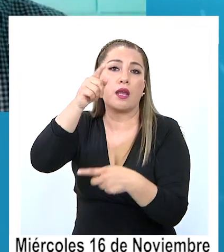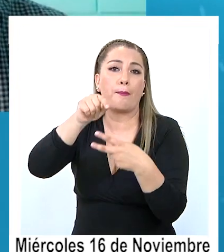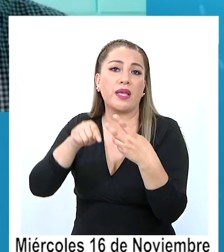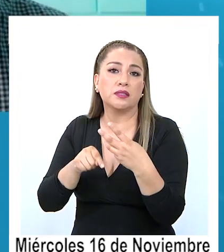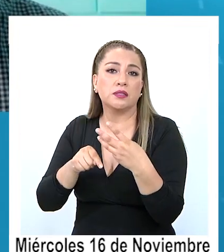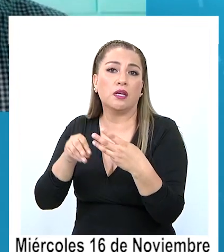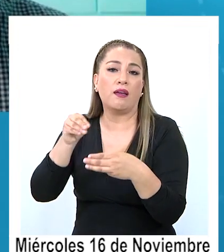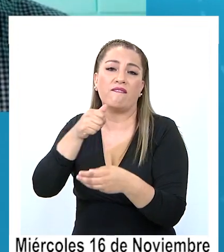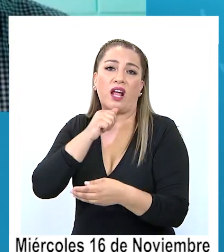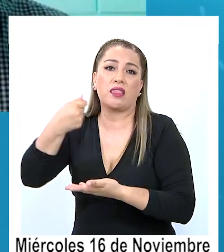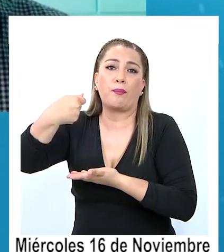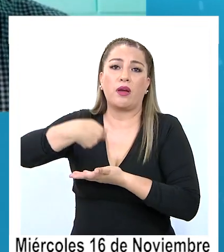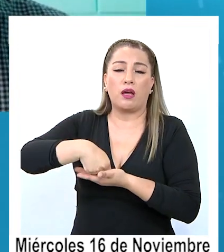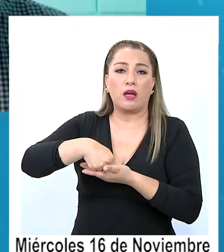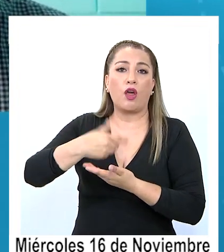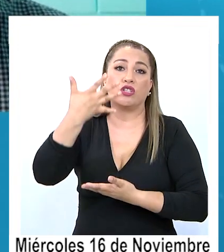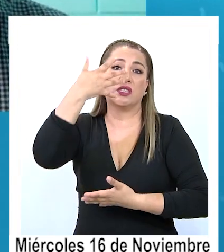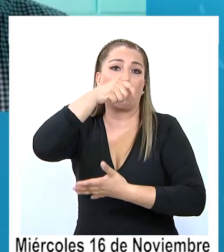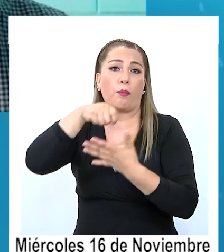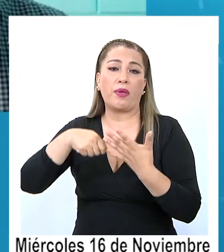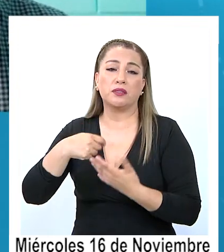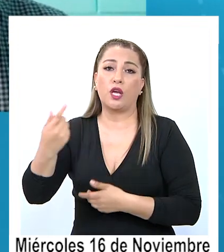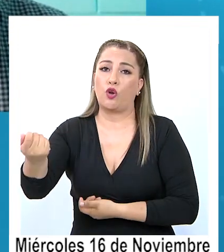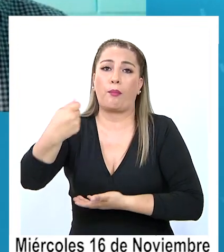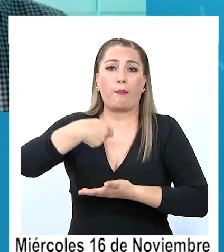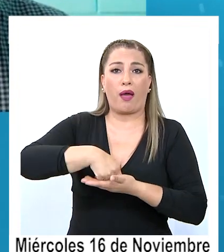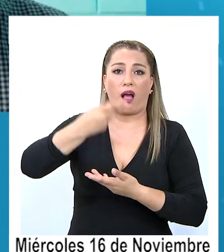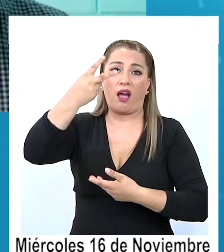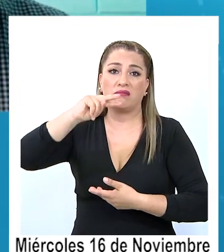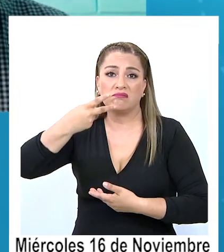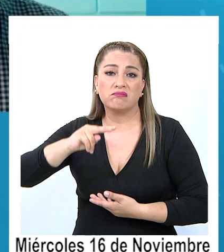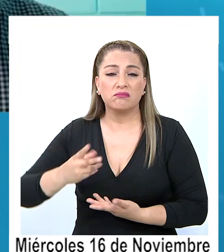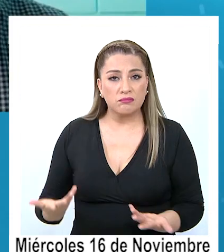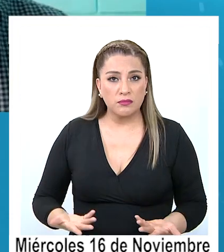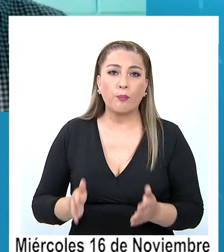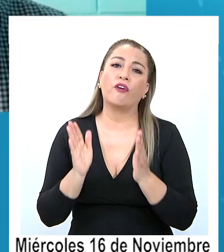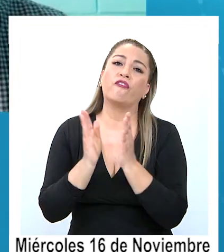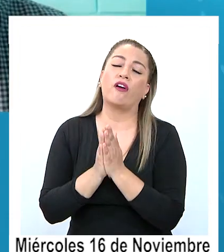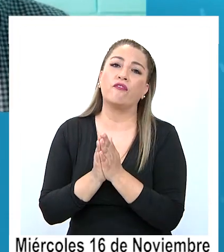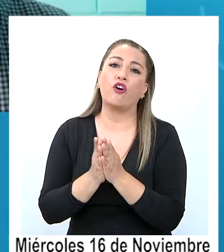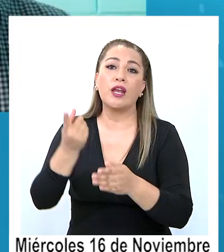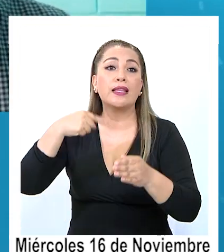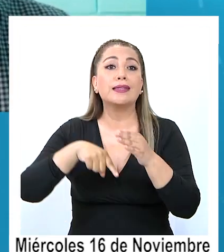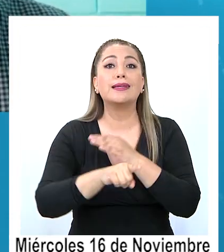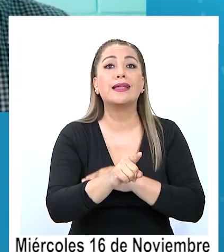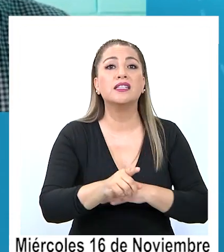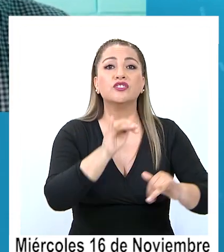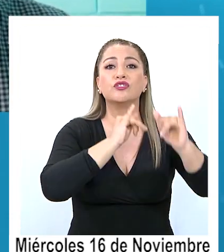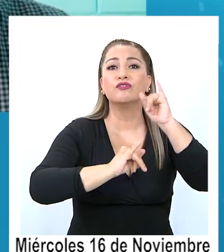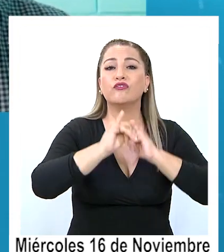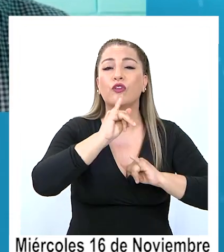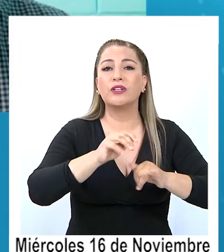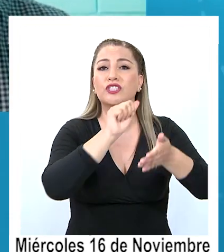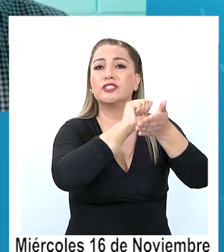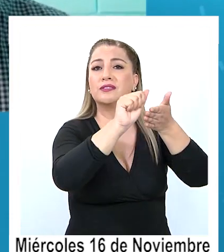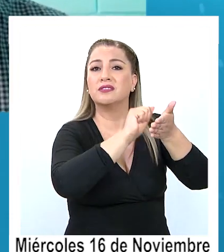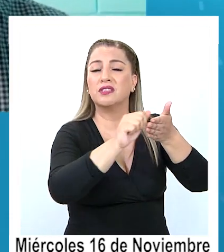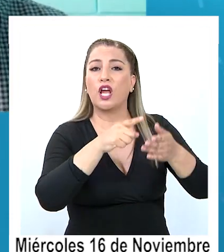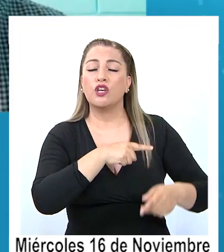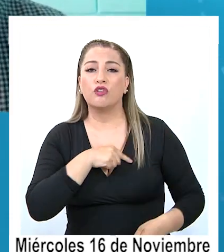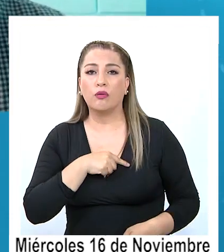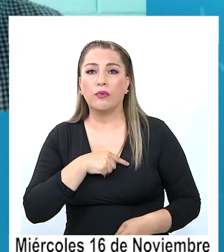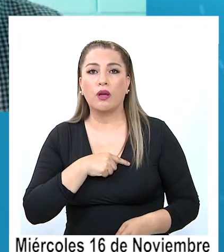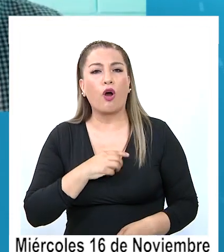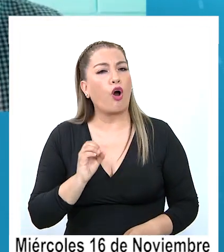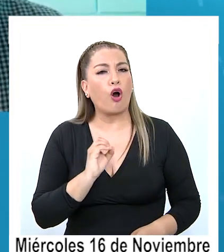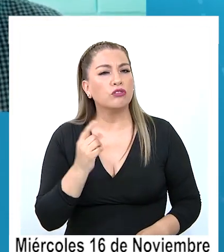3 meses que no me paga o lleva 5 meses discontinuos que no me ha pagado. Entonces, por favor, ingréselo a este registro o eso se